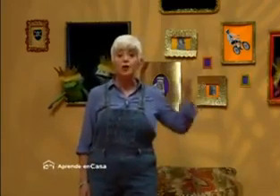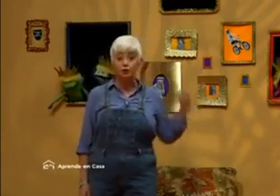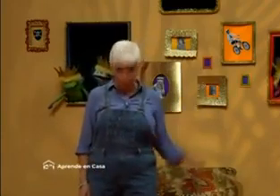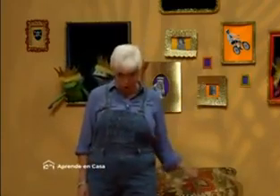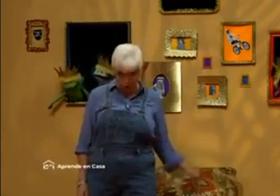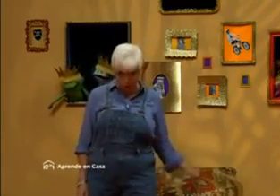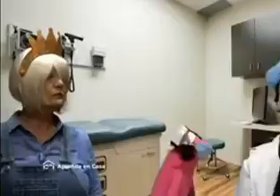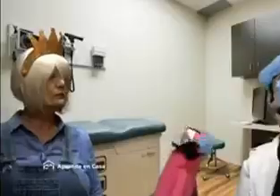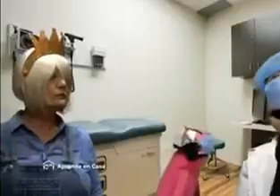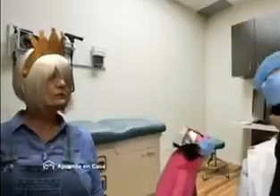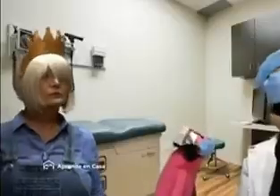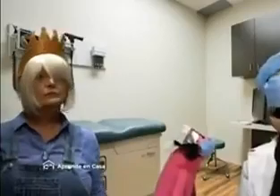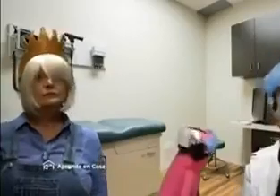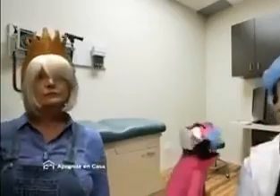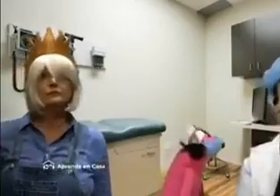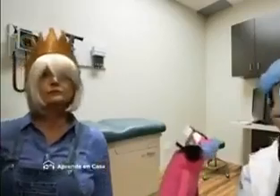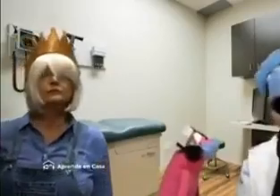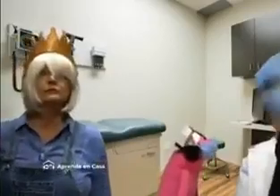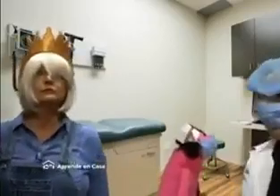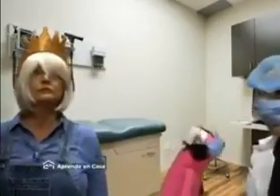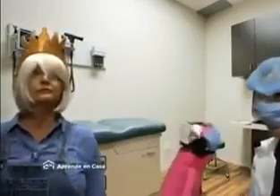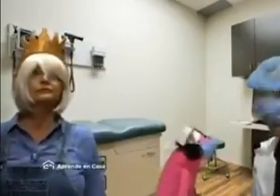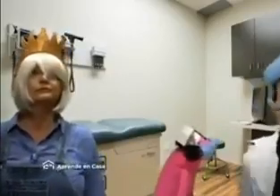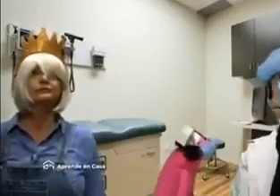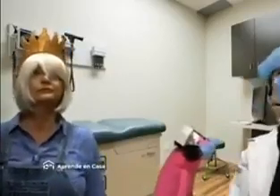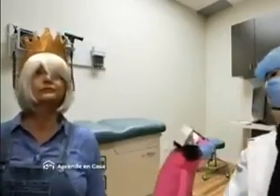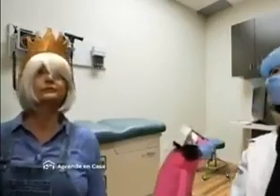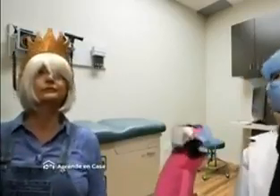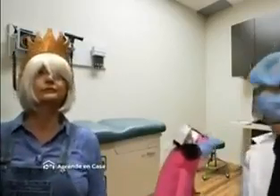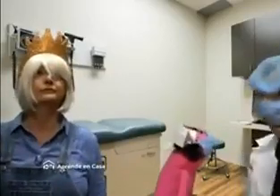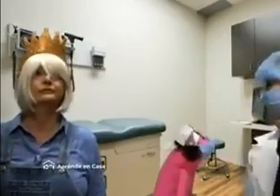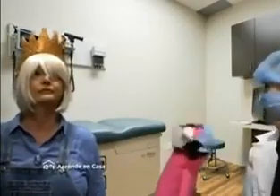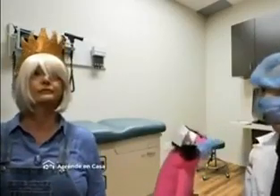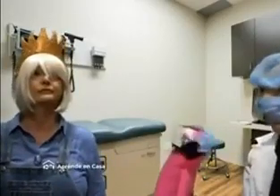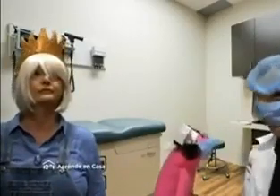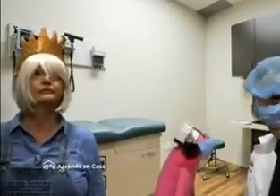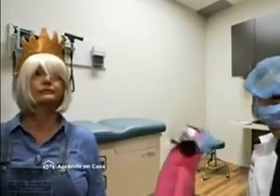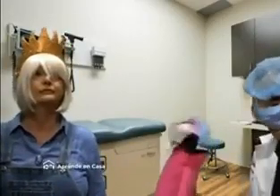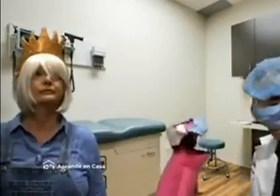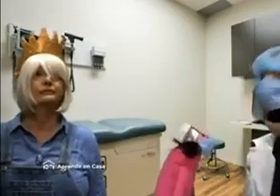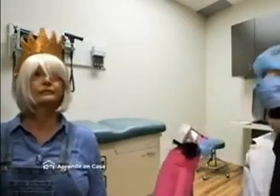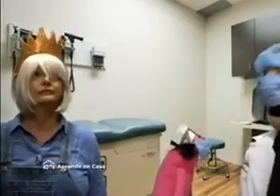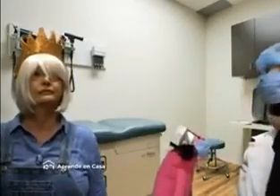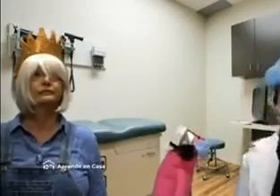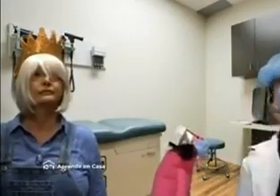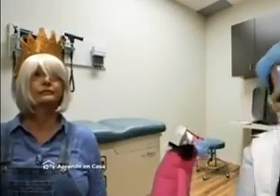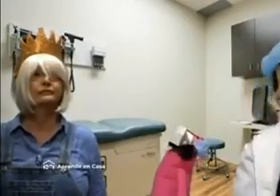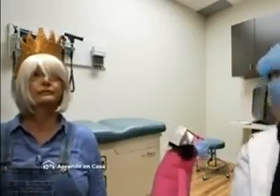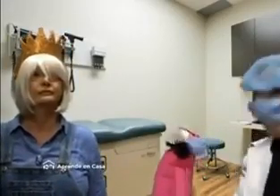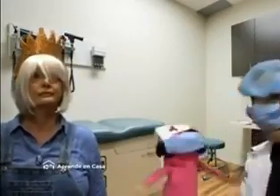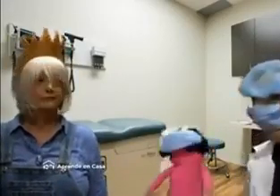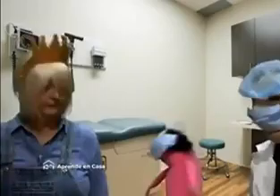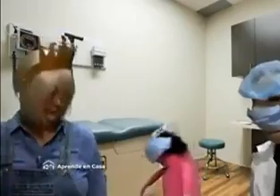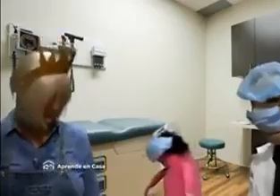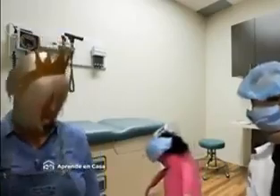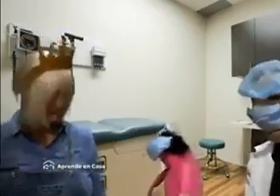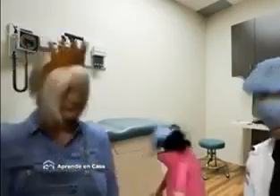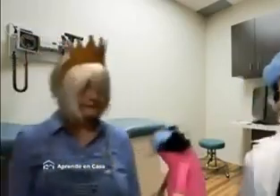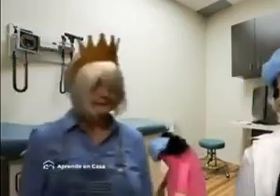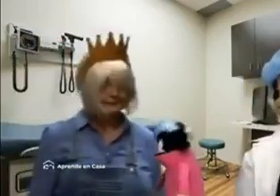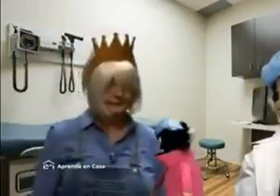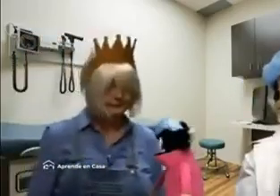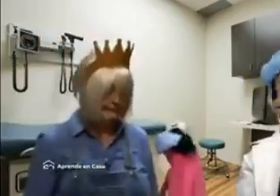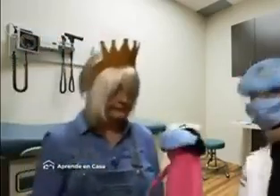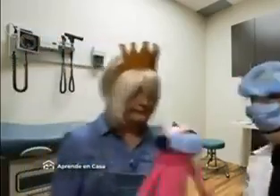al doctor. ¡Doctor! ¡Doctor! ¿Sí? Tenemos un nuevo paciente. ¡Ah! ¡Que pase!